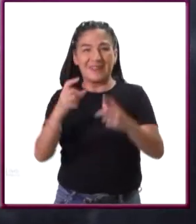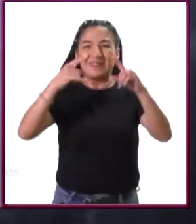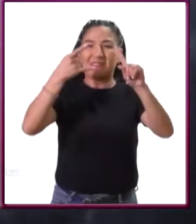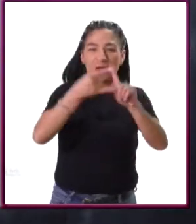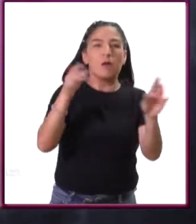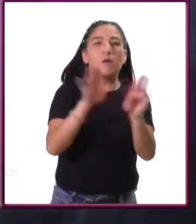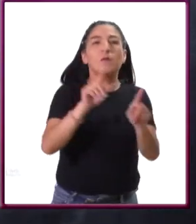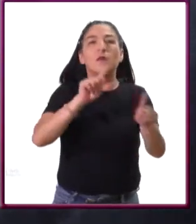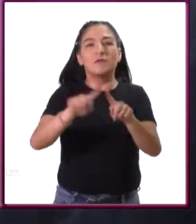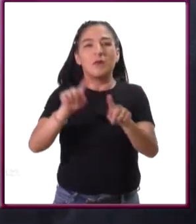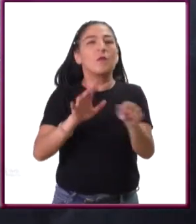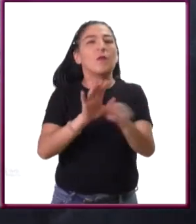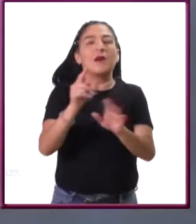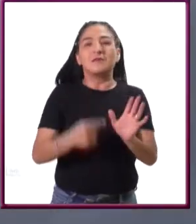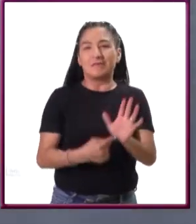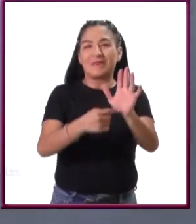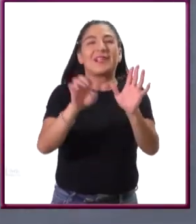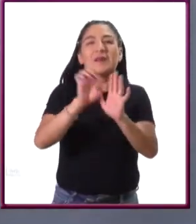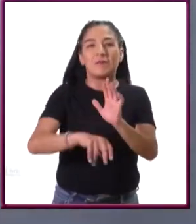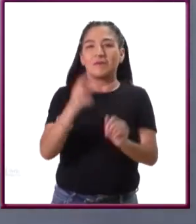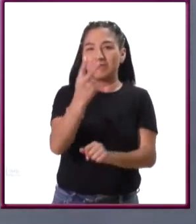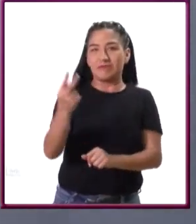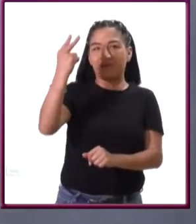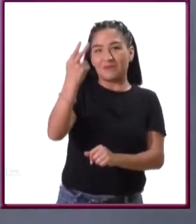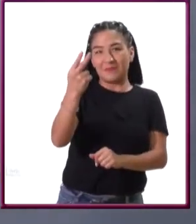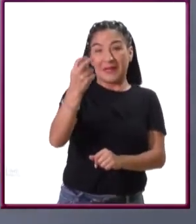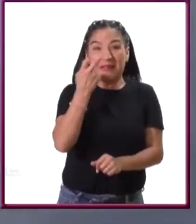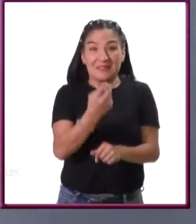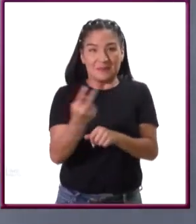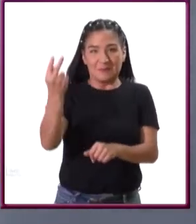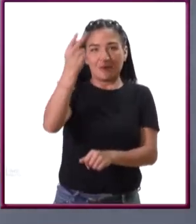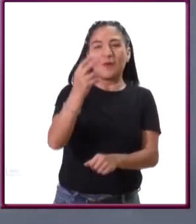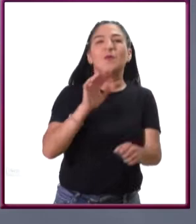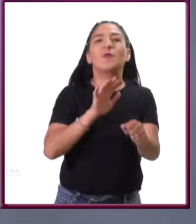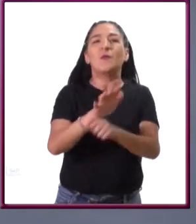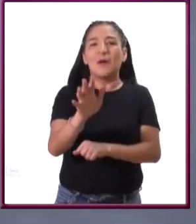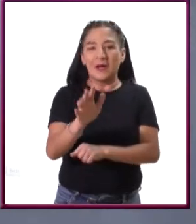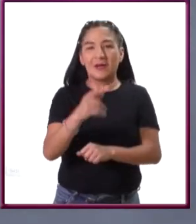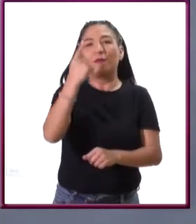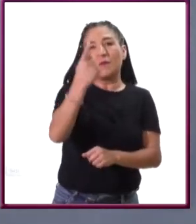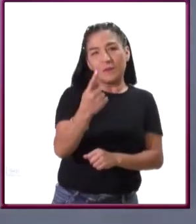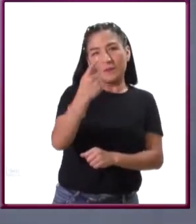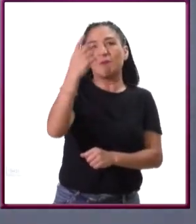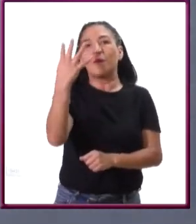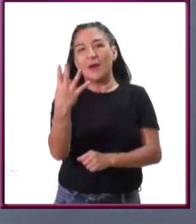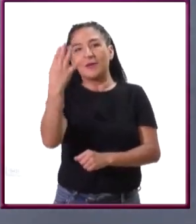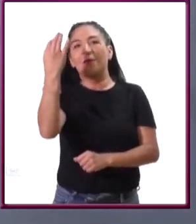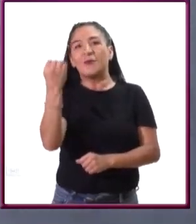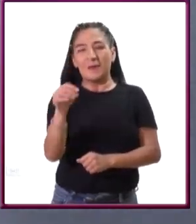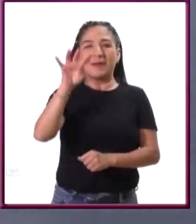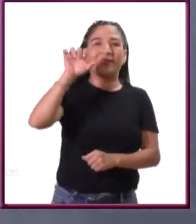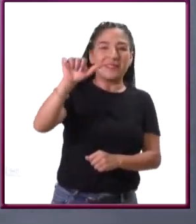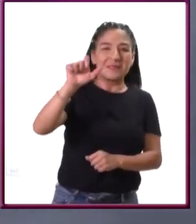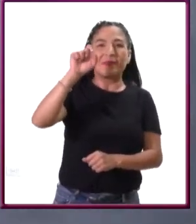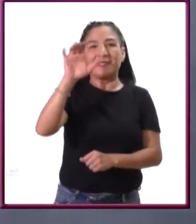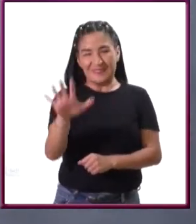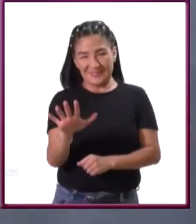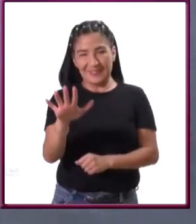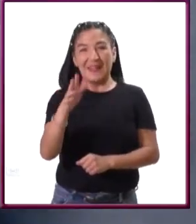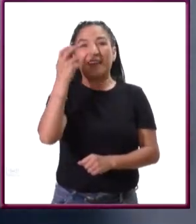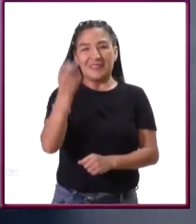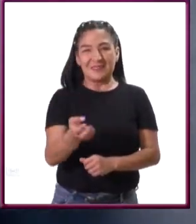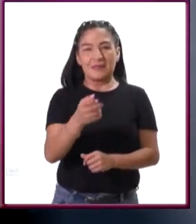digamos al cuadrado, y entonces ahí vamos teniendo los cuadrados, ¿no? 1, 4, 9, 16, 25, empieza